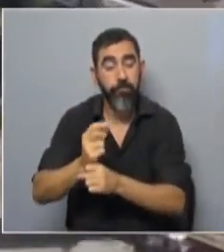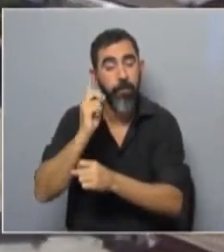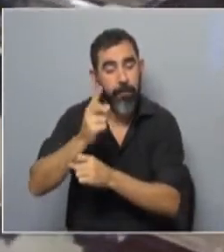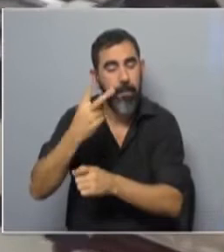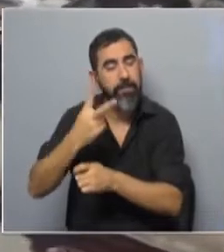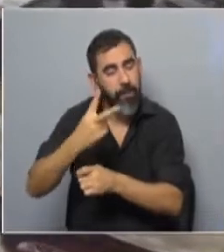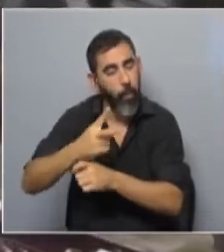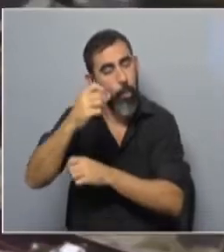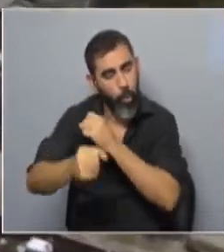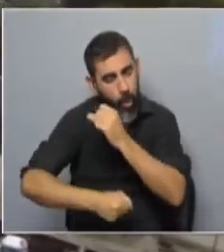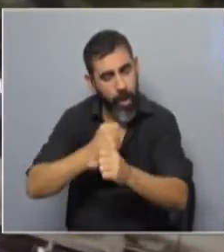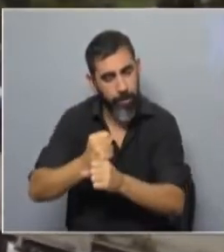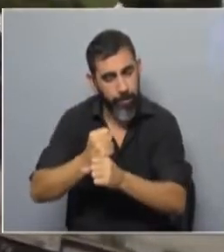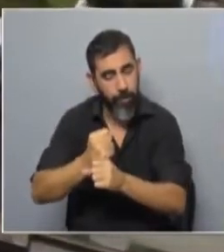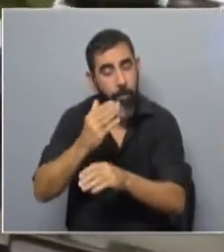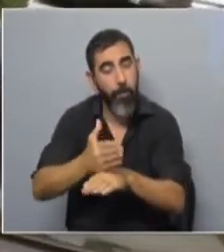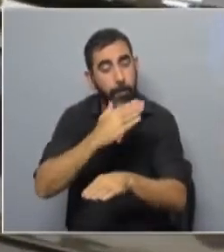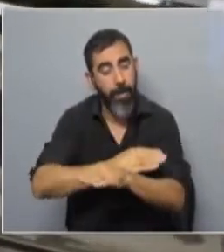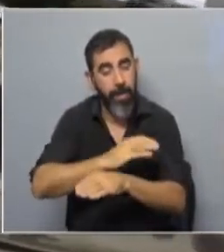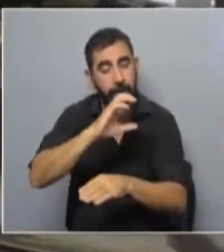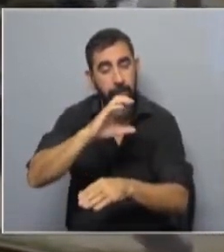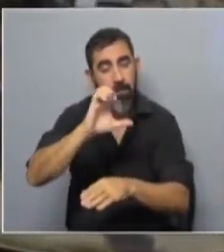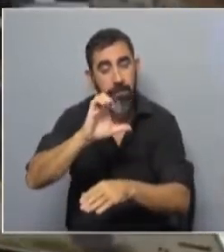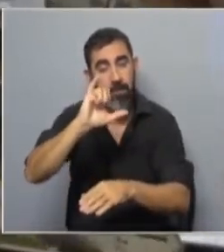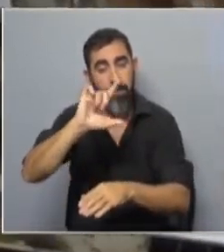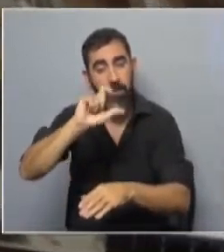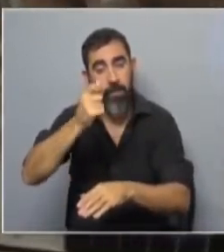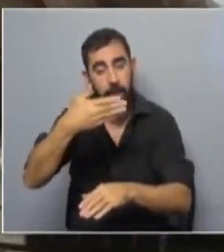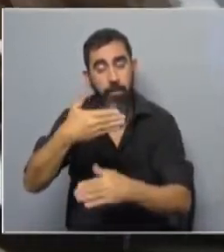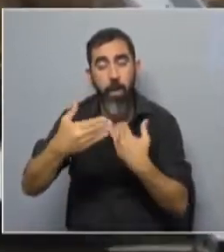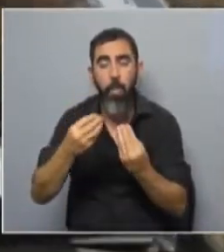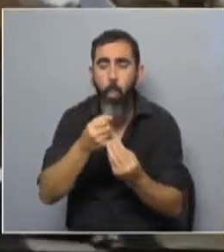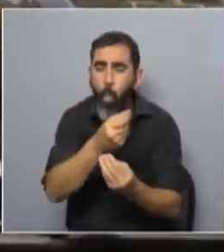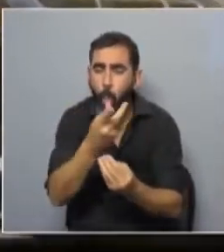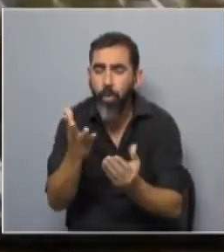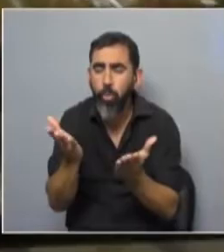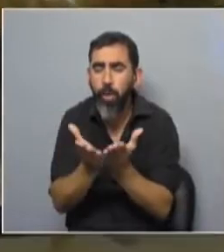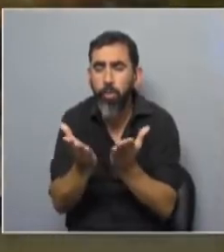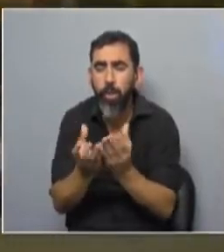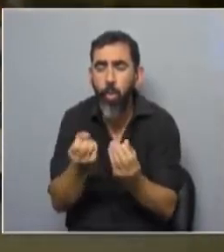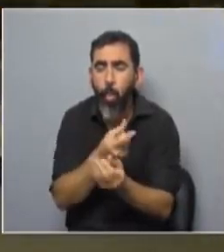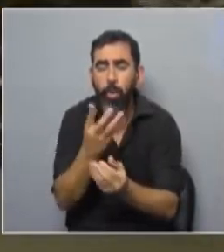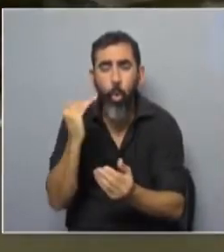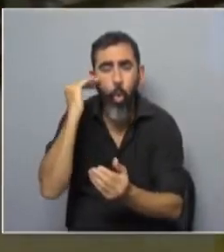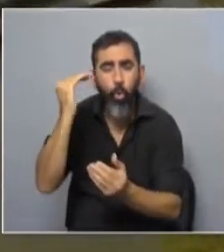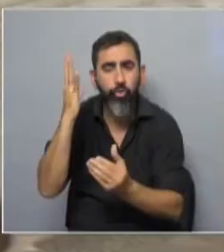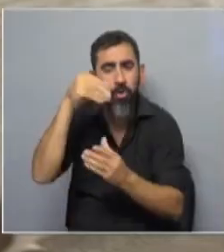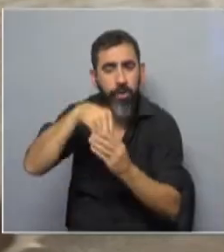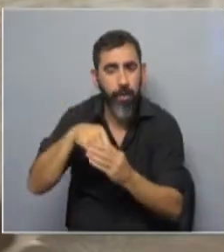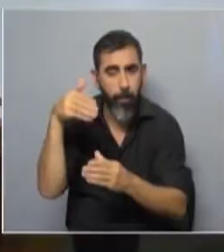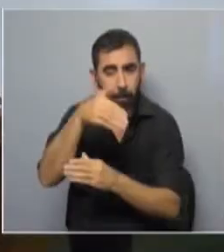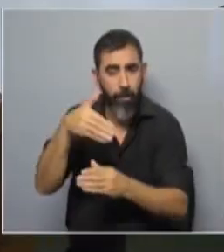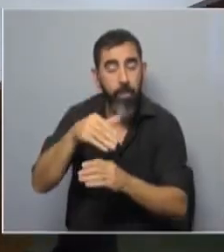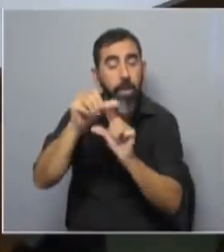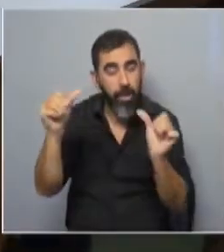segundo año como pre-Seilab y ahí tuvimos una conversación de, bueno, cuántos estudiantes impactar y cuántos docentes involucrar, y en ese caso lograron